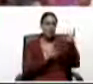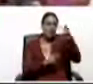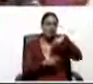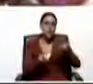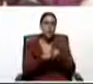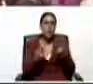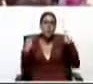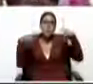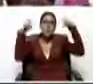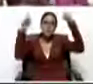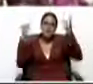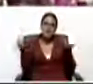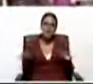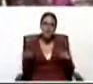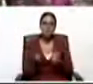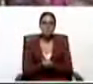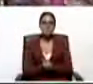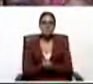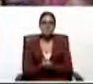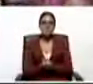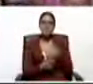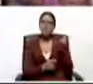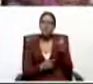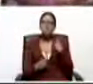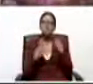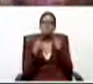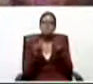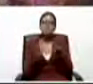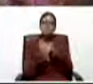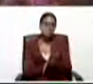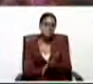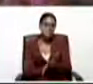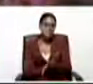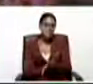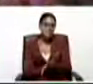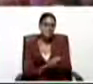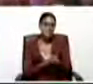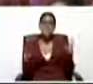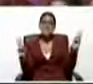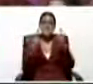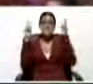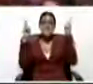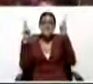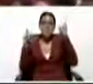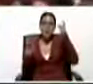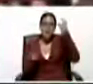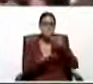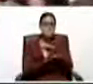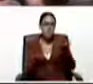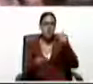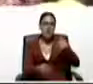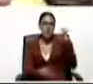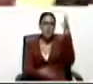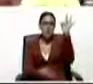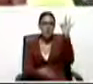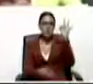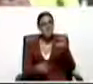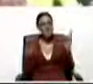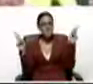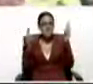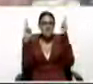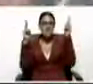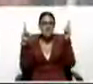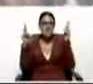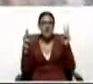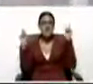prosperidad. Y solo me queda decir que viva el pueblo de Guatire, que